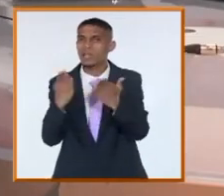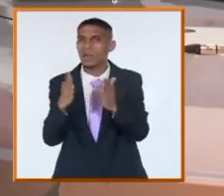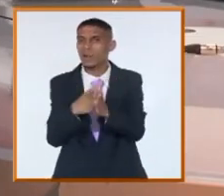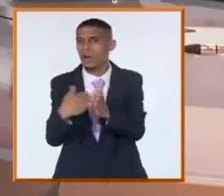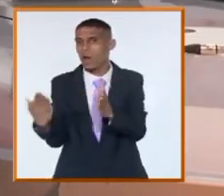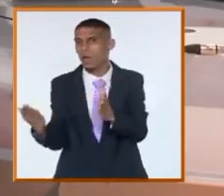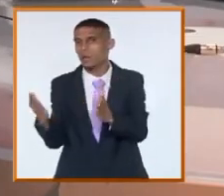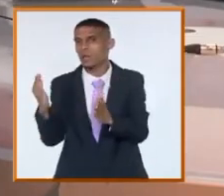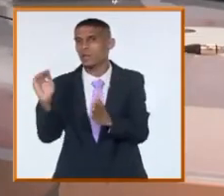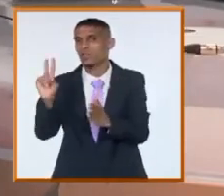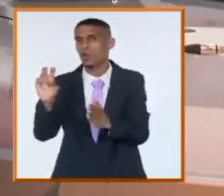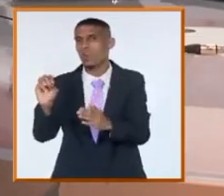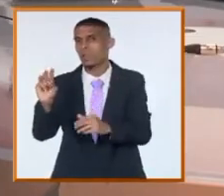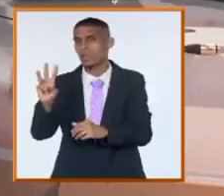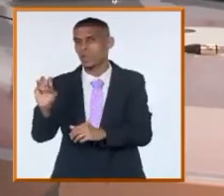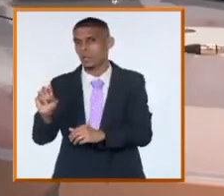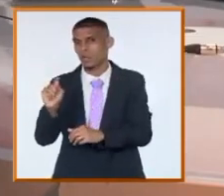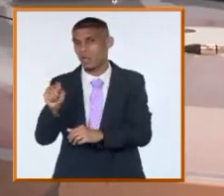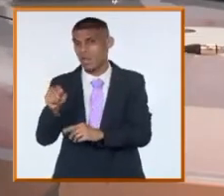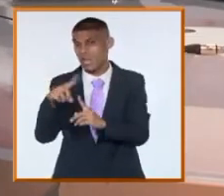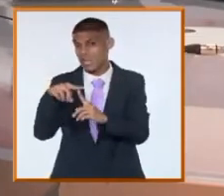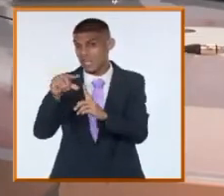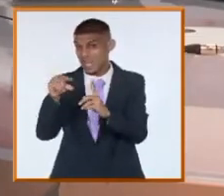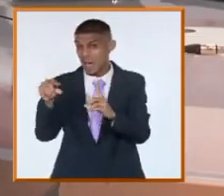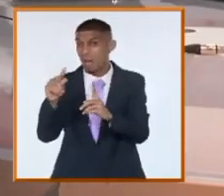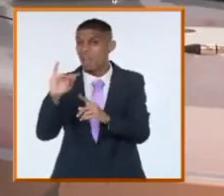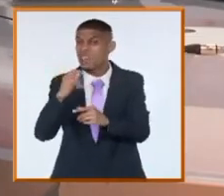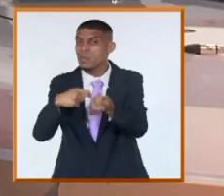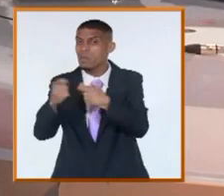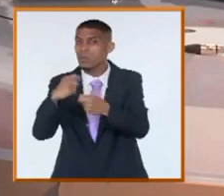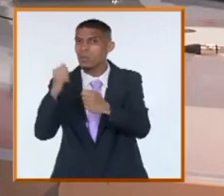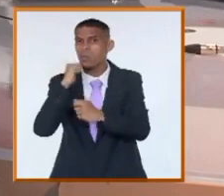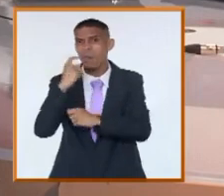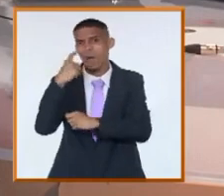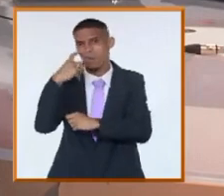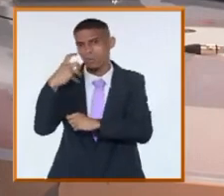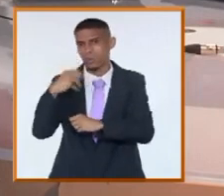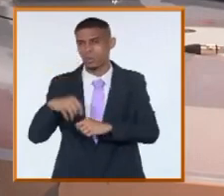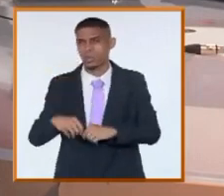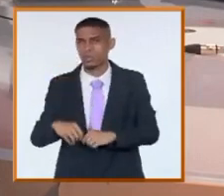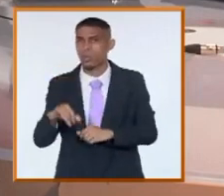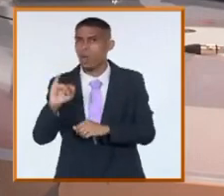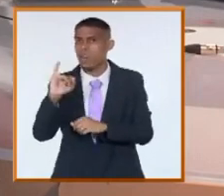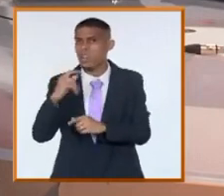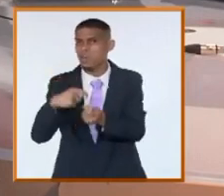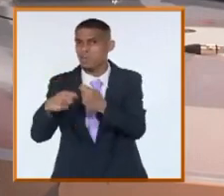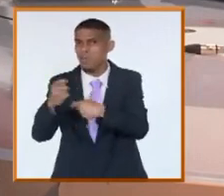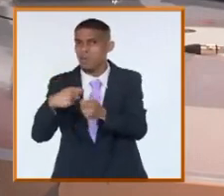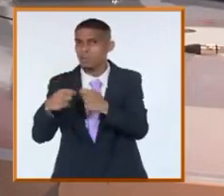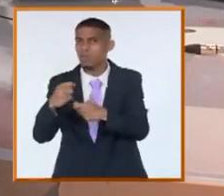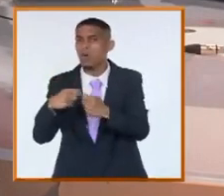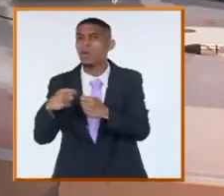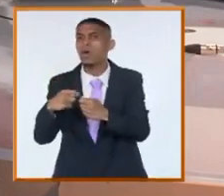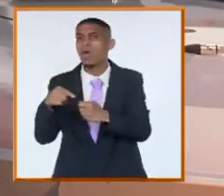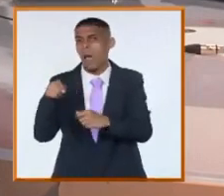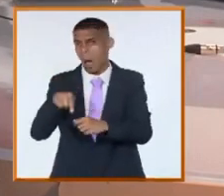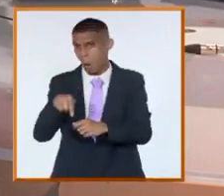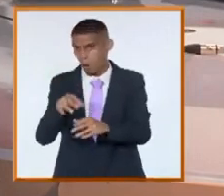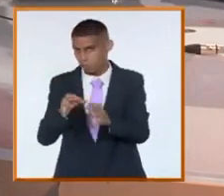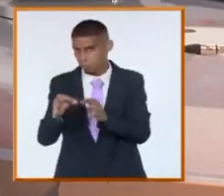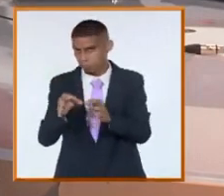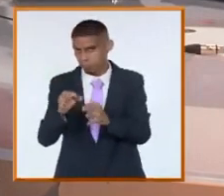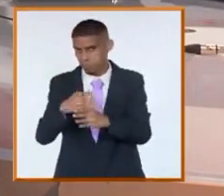2030 donde están los temas de las inversiones que estamos ejecutando para otros sectores y las inversiones que estamos ejecutando